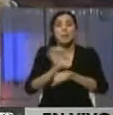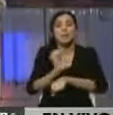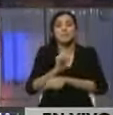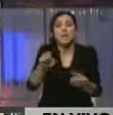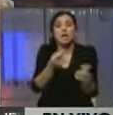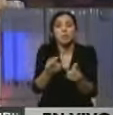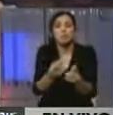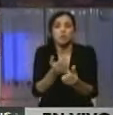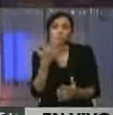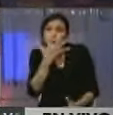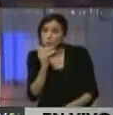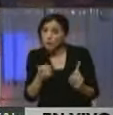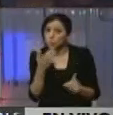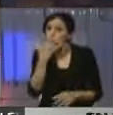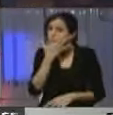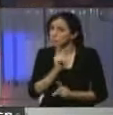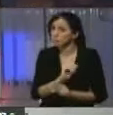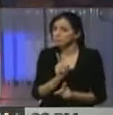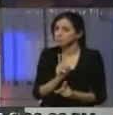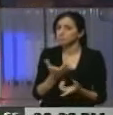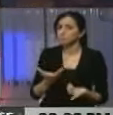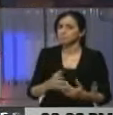si le queda duda a alguien.